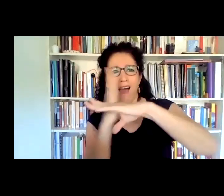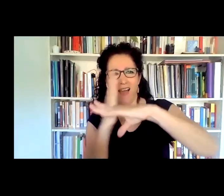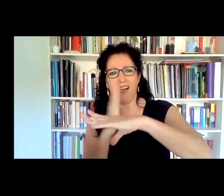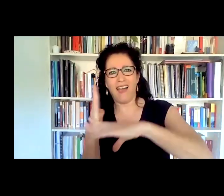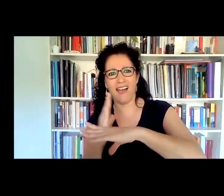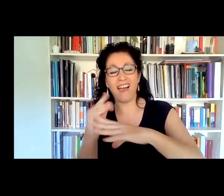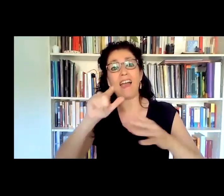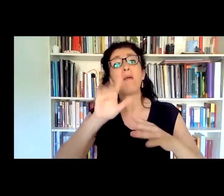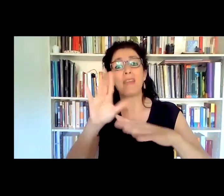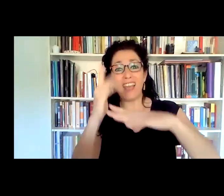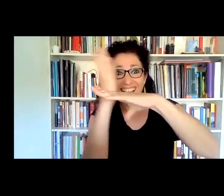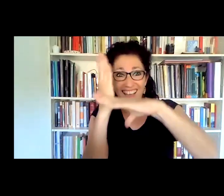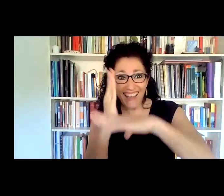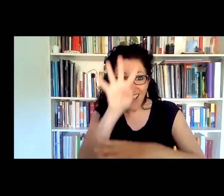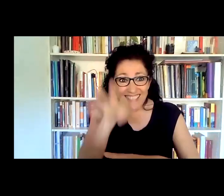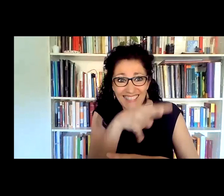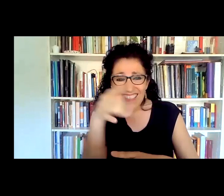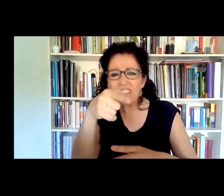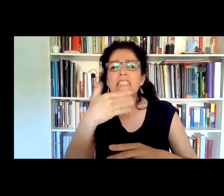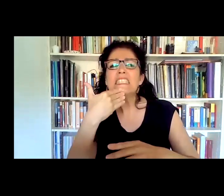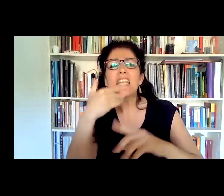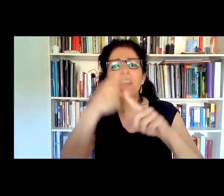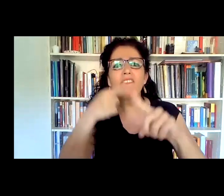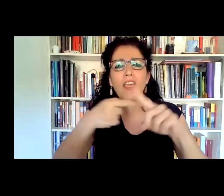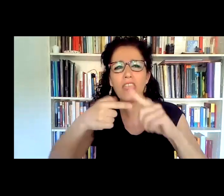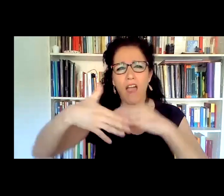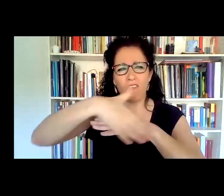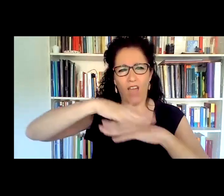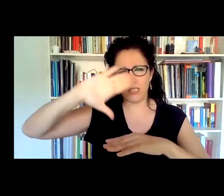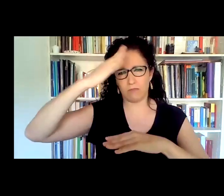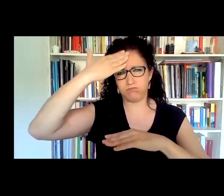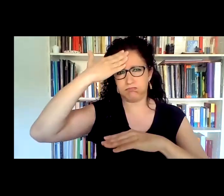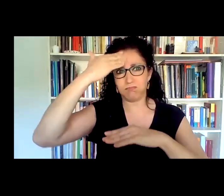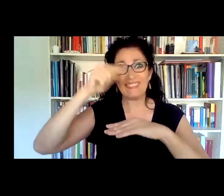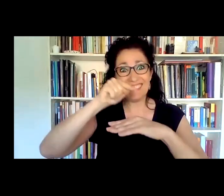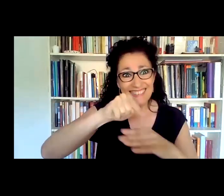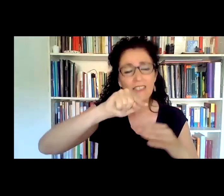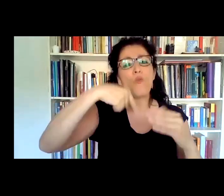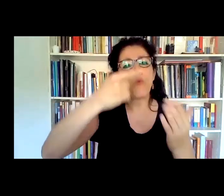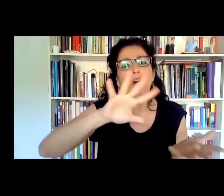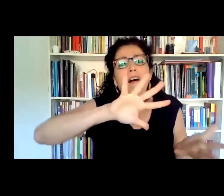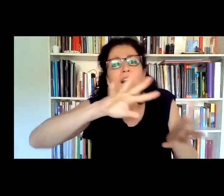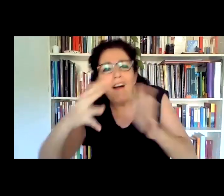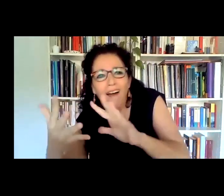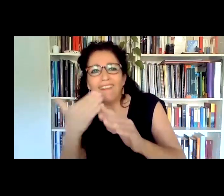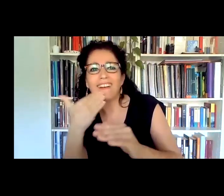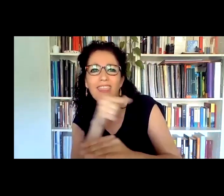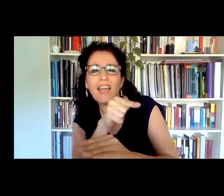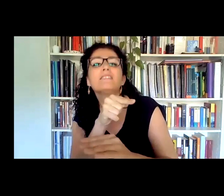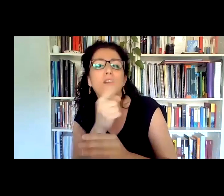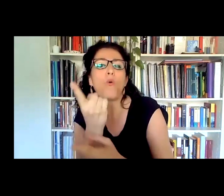Cada uno de estos índices está sujeto a esa escala de medición y